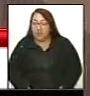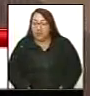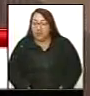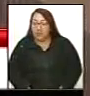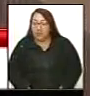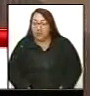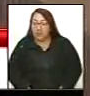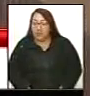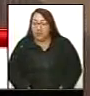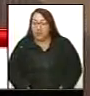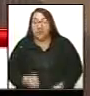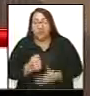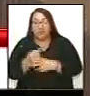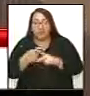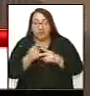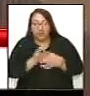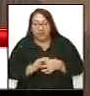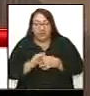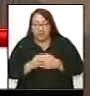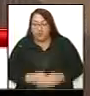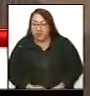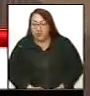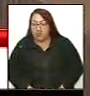Aprobado por unanimidad. Muchas gracias.